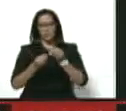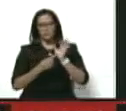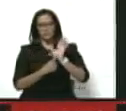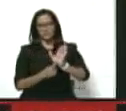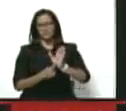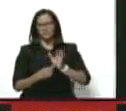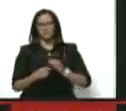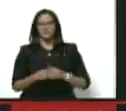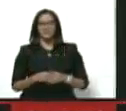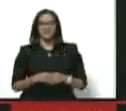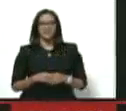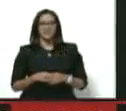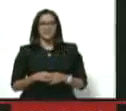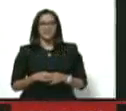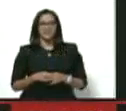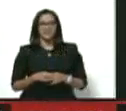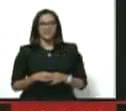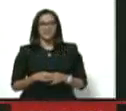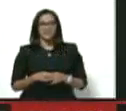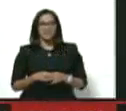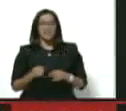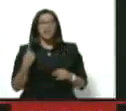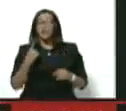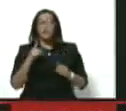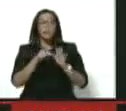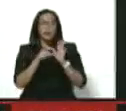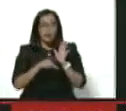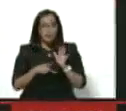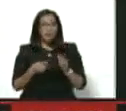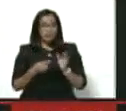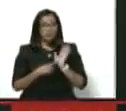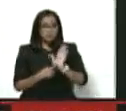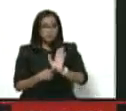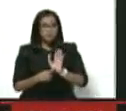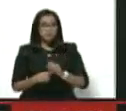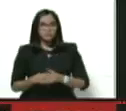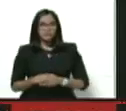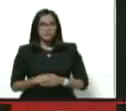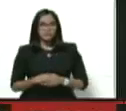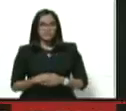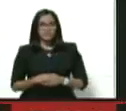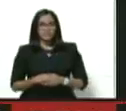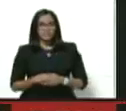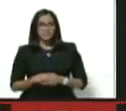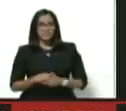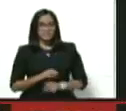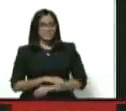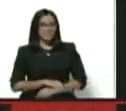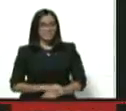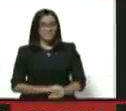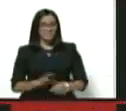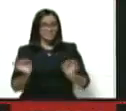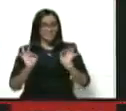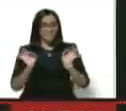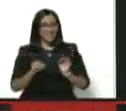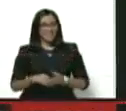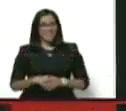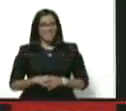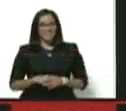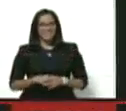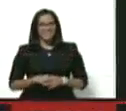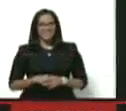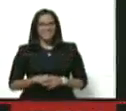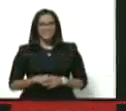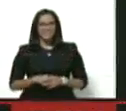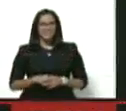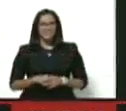que la gente vea, además que es el único programa que nos presenta. Nadie más. Más nadie. Nadie más. Ahí